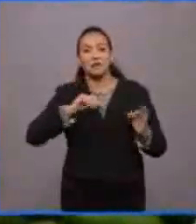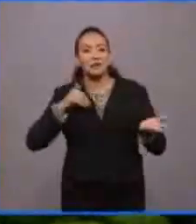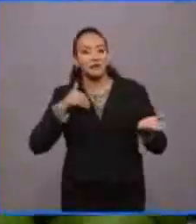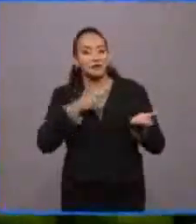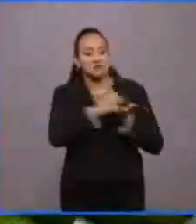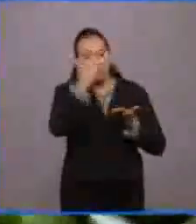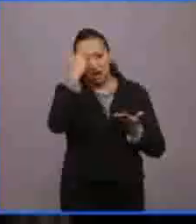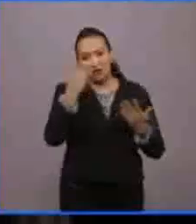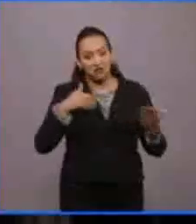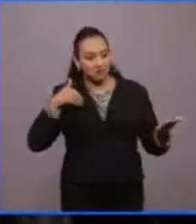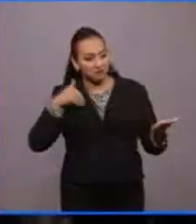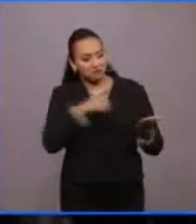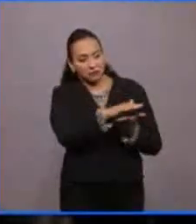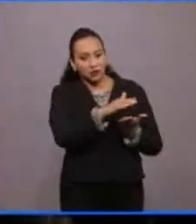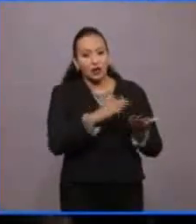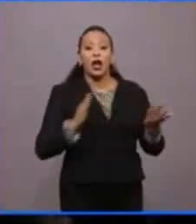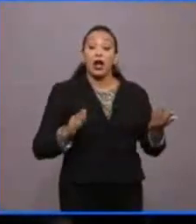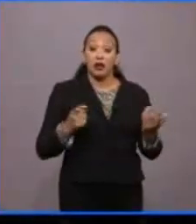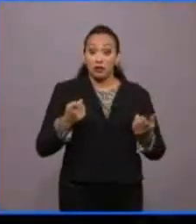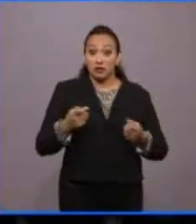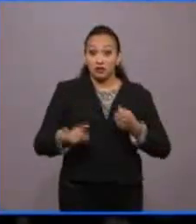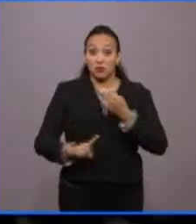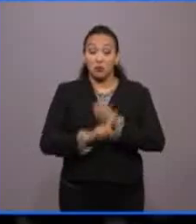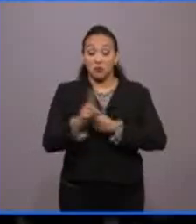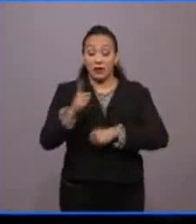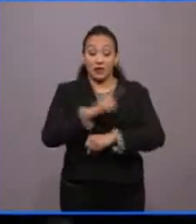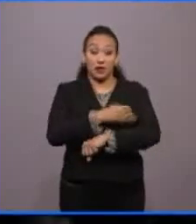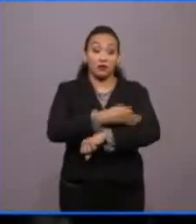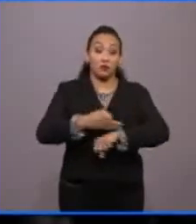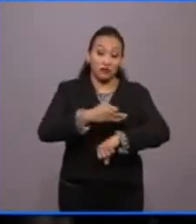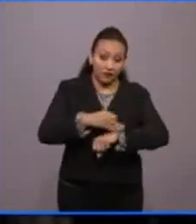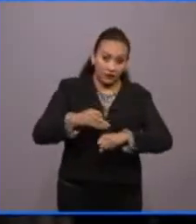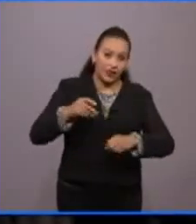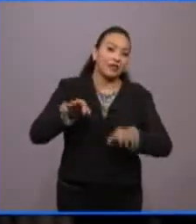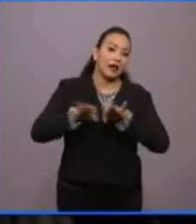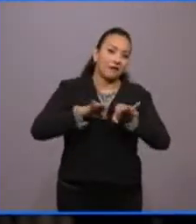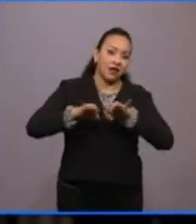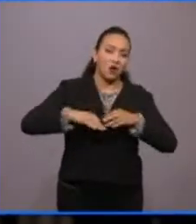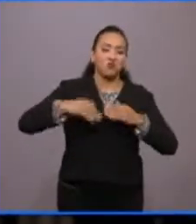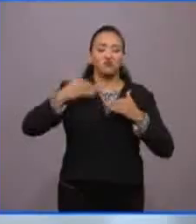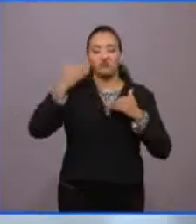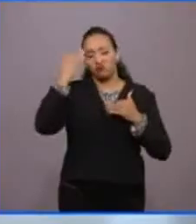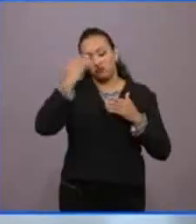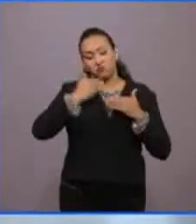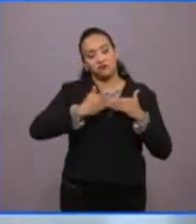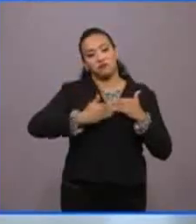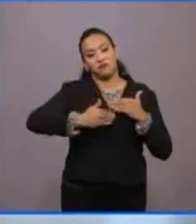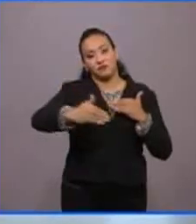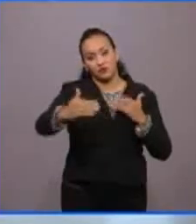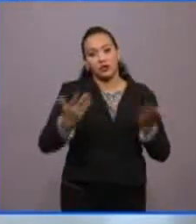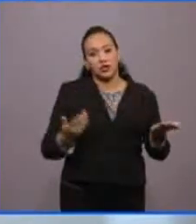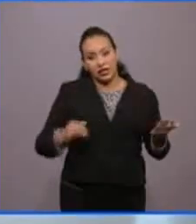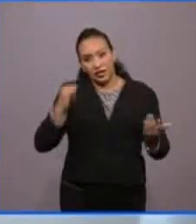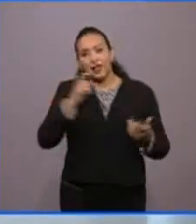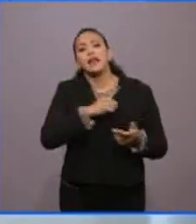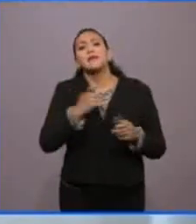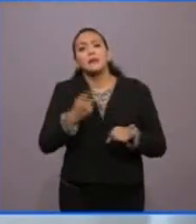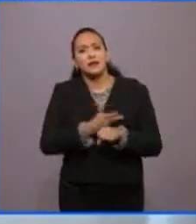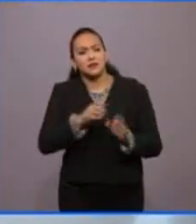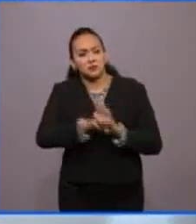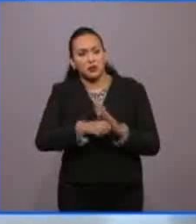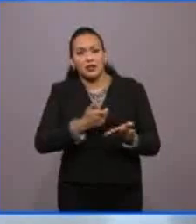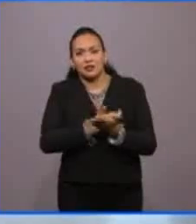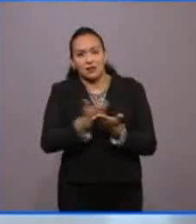que se evita que los conflictos laborales se prolonguen artificialmente, protegiendo el carácter indemnizatorio de los salarios